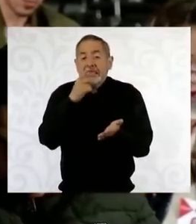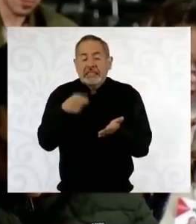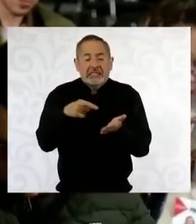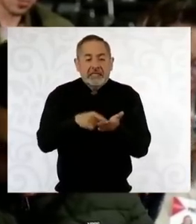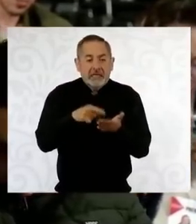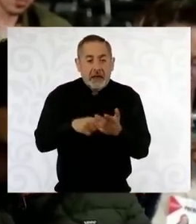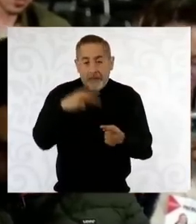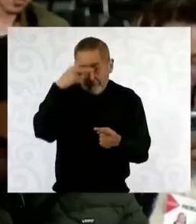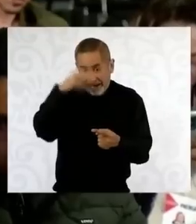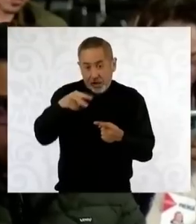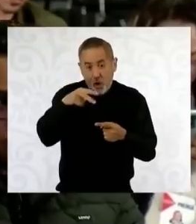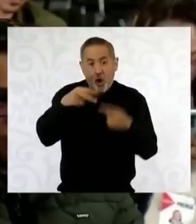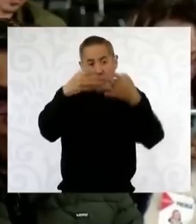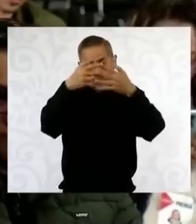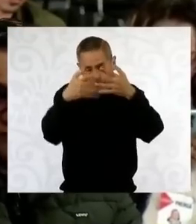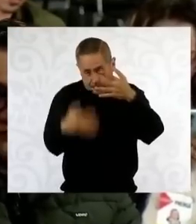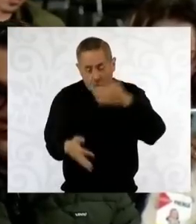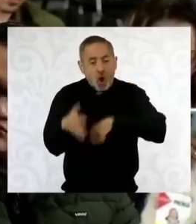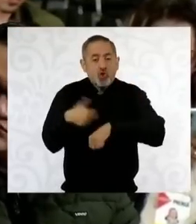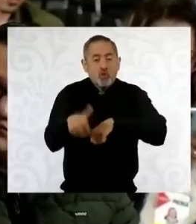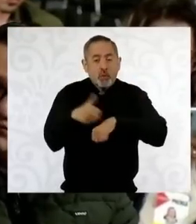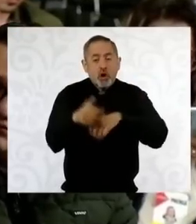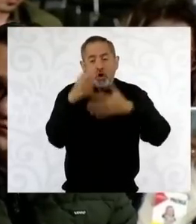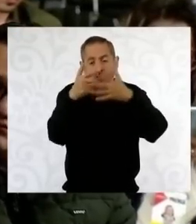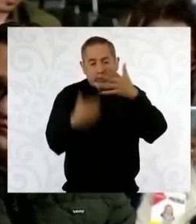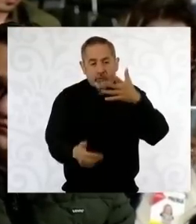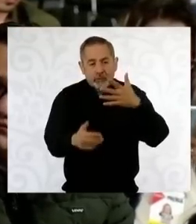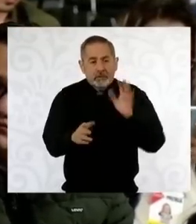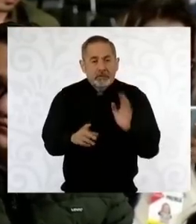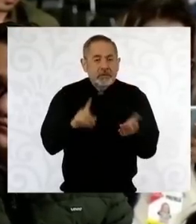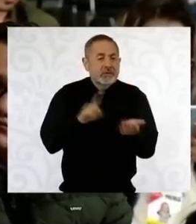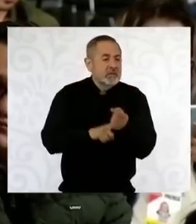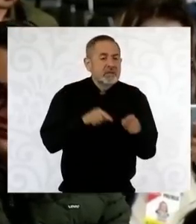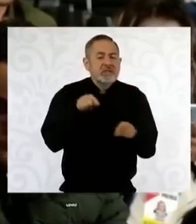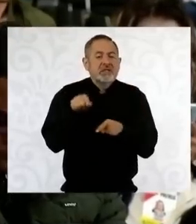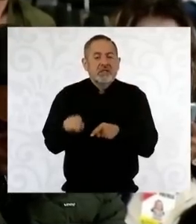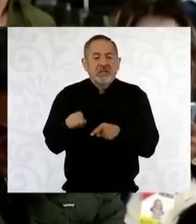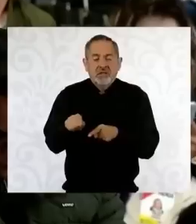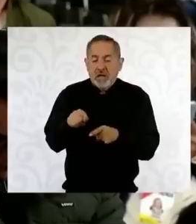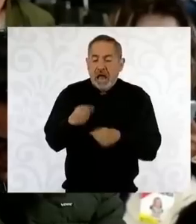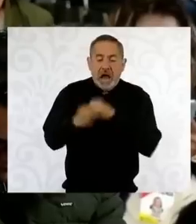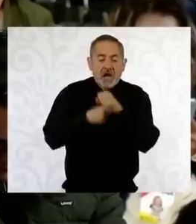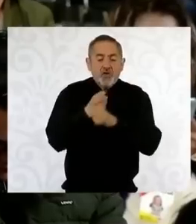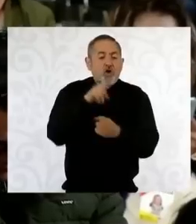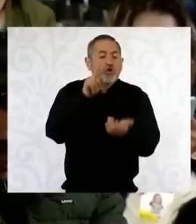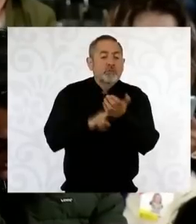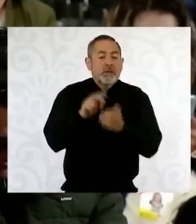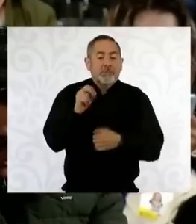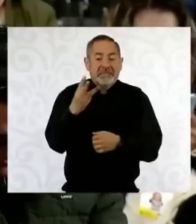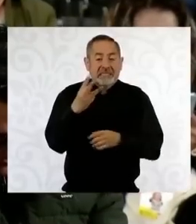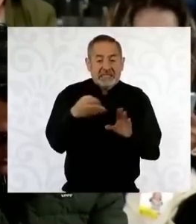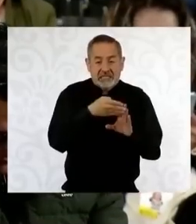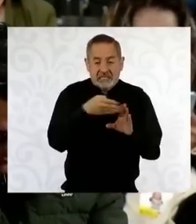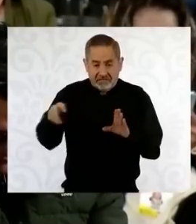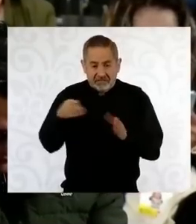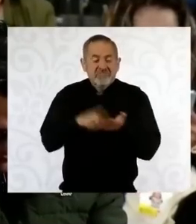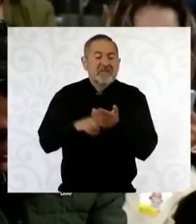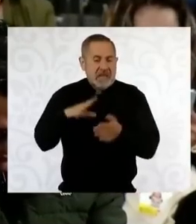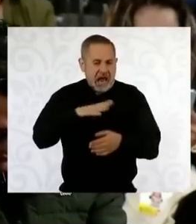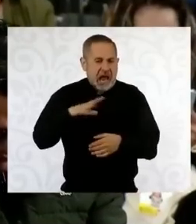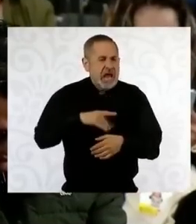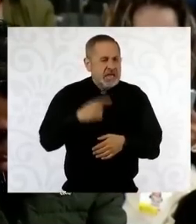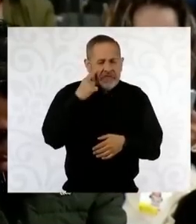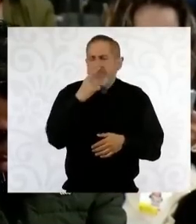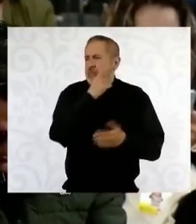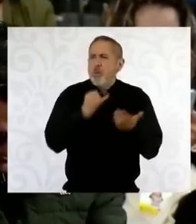primero ubican a México como en un episodio de autocratización a partir de 2023, es decir, que sí tuvo un periodo de democracia,